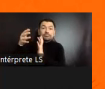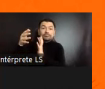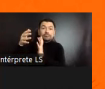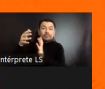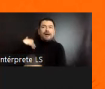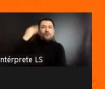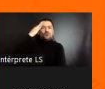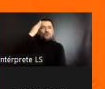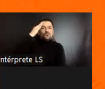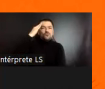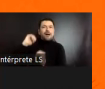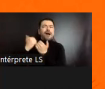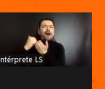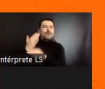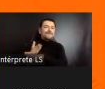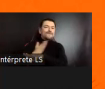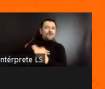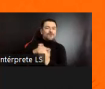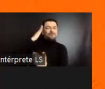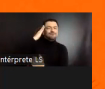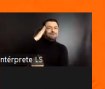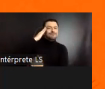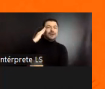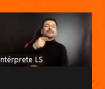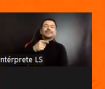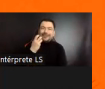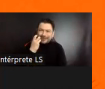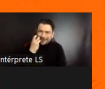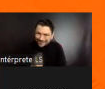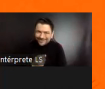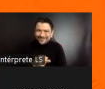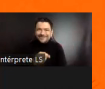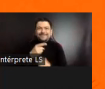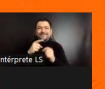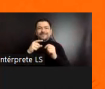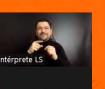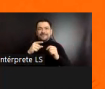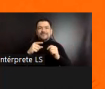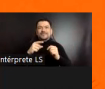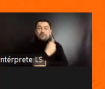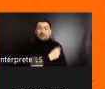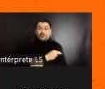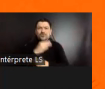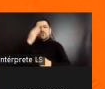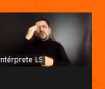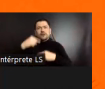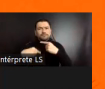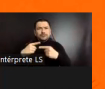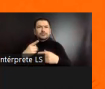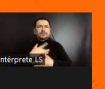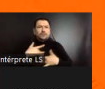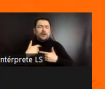hospitales o instituciones de salud que tengan capacidad para responder. Sabemos que ese será